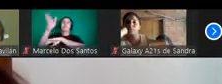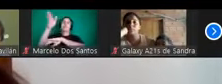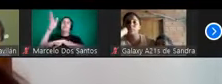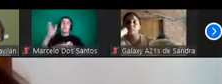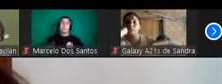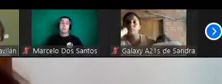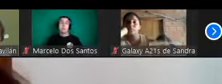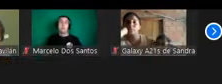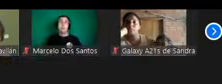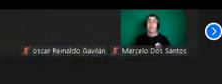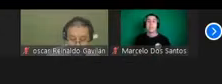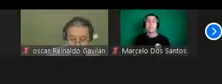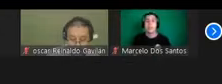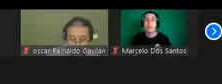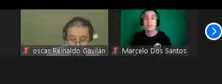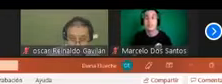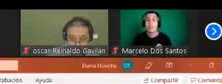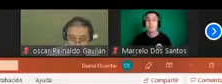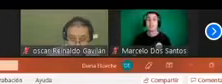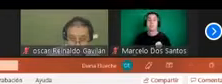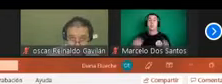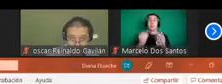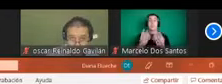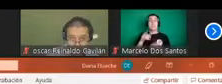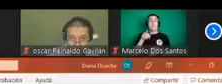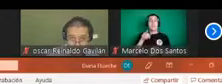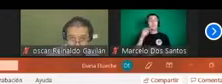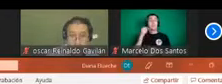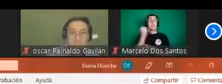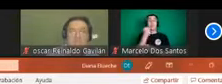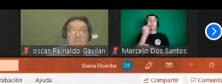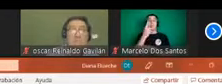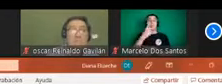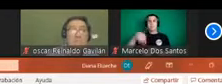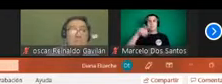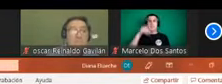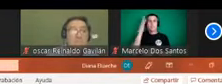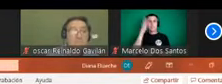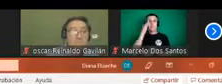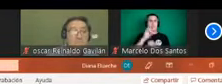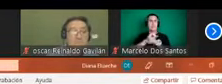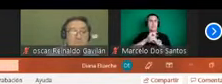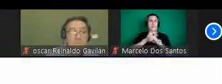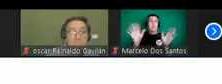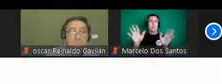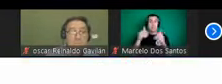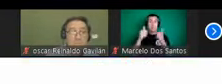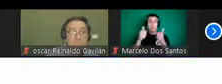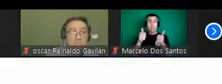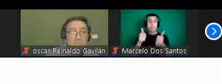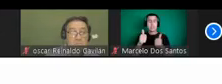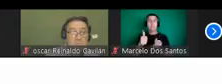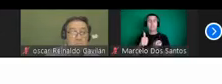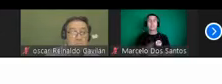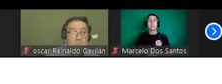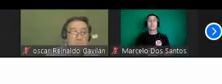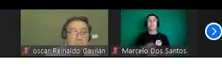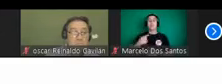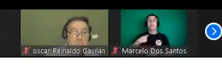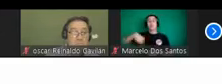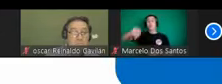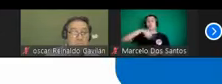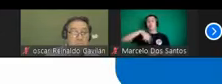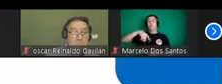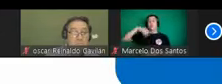cuenta porque es la base de todo lo que podamos nosotros realizar como compañeros, como